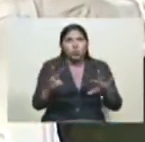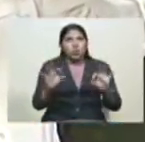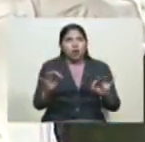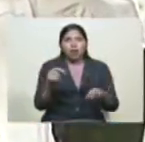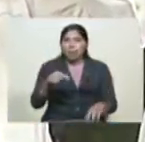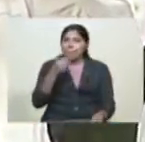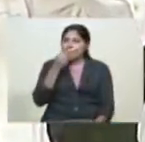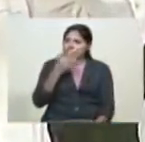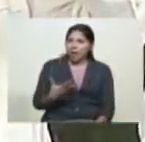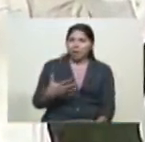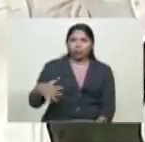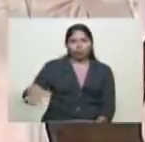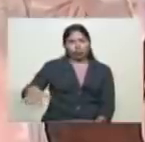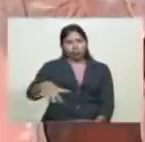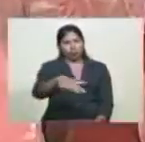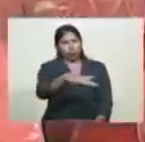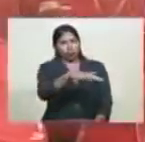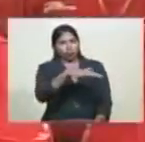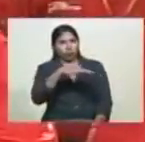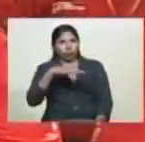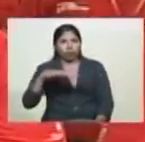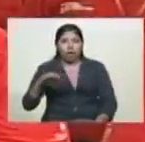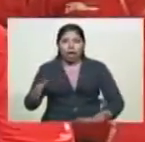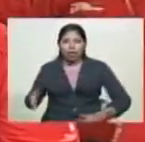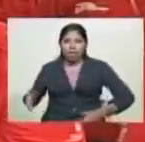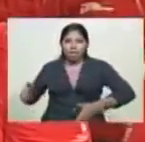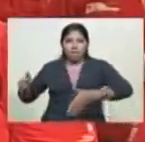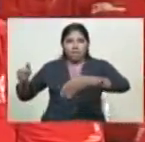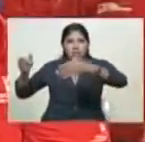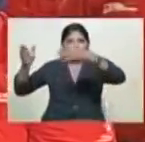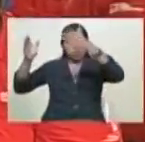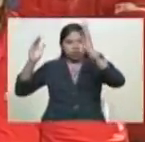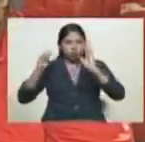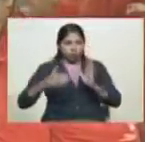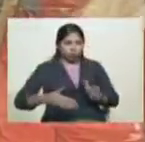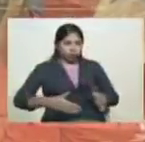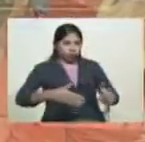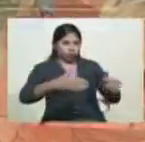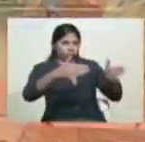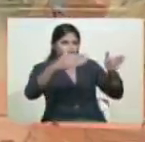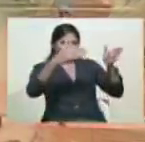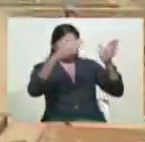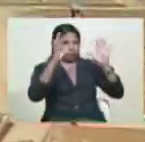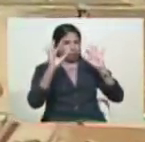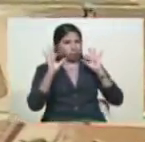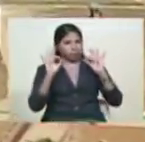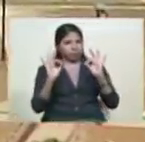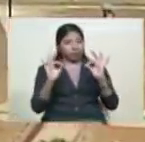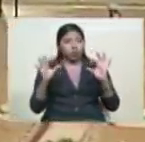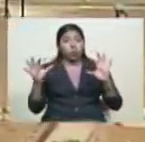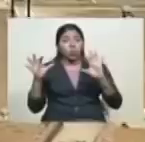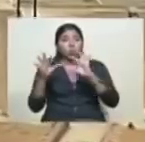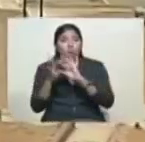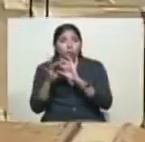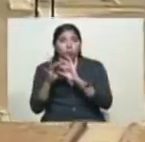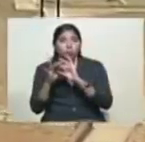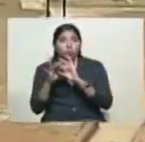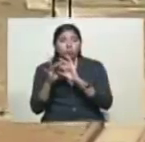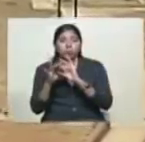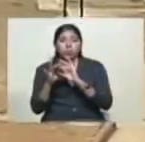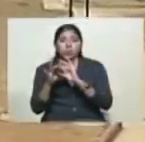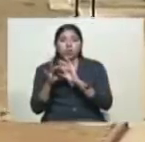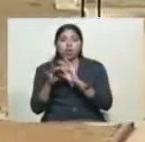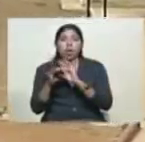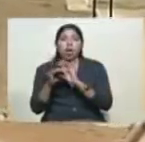la belleza de estos edificios construidos en alianza con la República